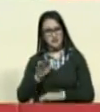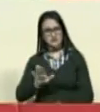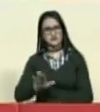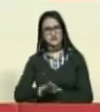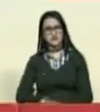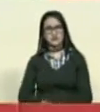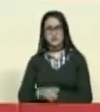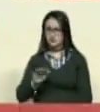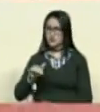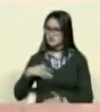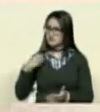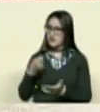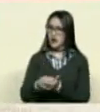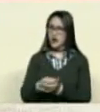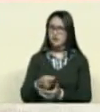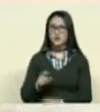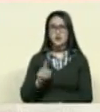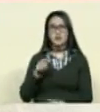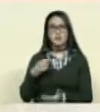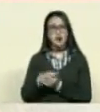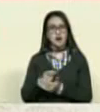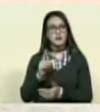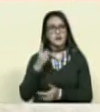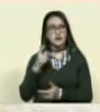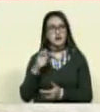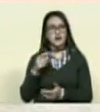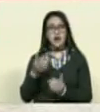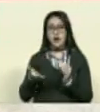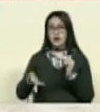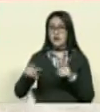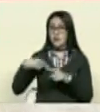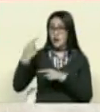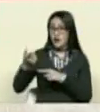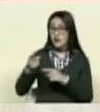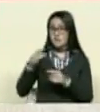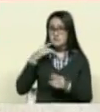Y estamos pagando. Pagamos un día y ponen el riesgo país más alto.